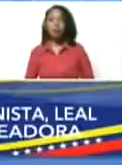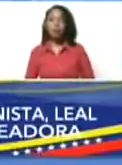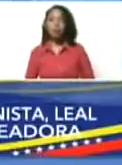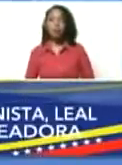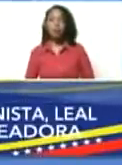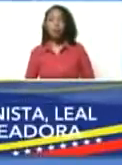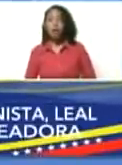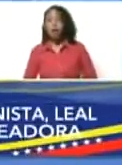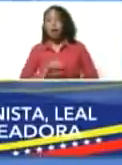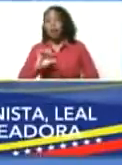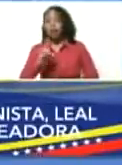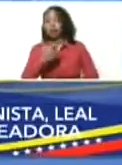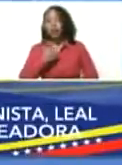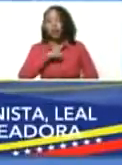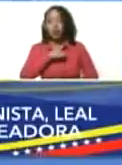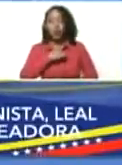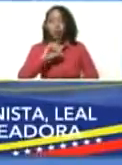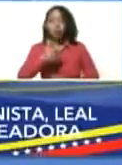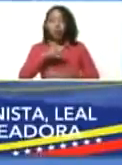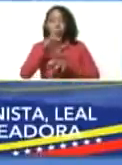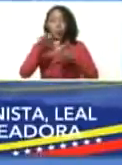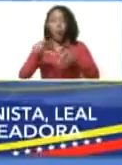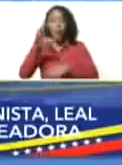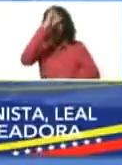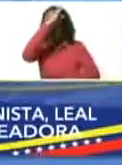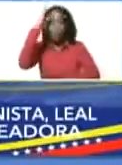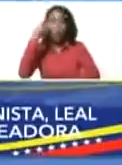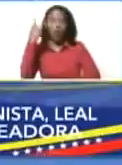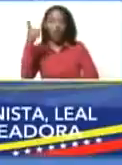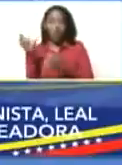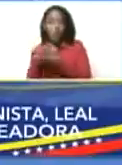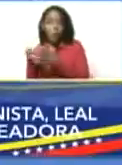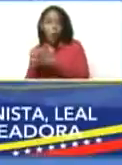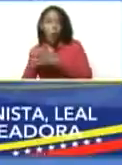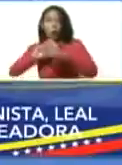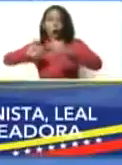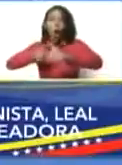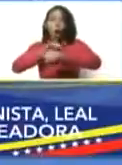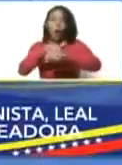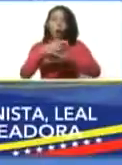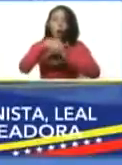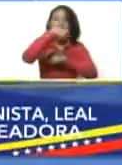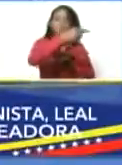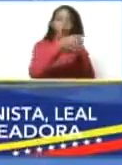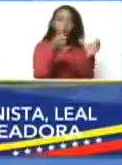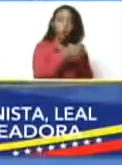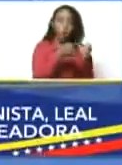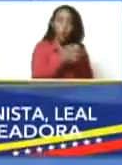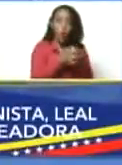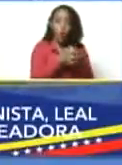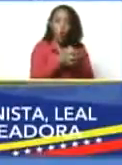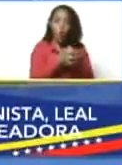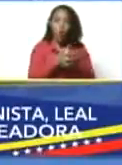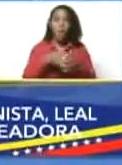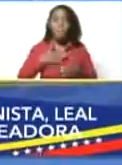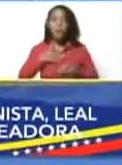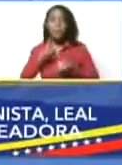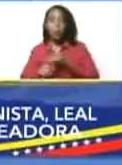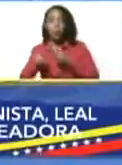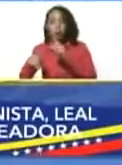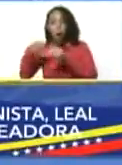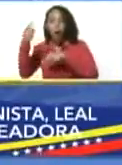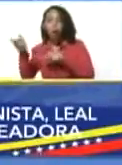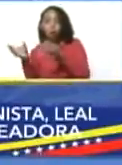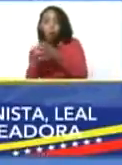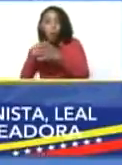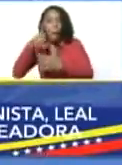y nos dividíamos. Diosdado llamaba a un grupo, Jorge Rodríguez llamaba a otro grupo, Cilia Flores llamaba a otro